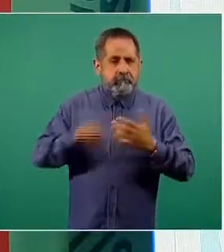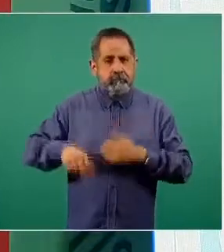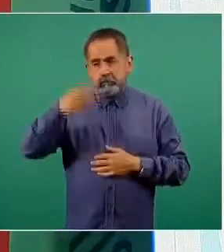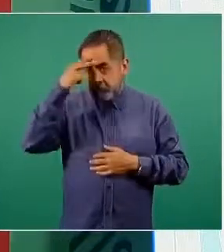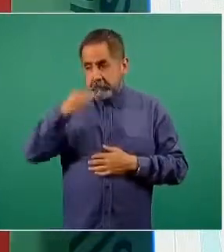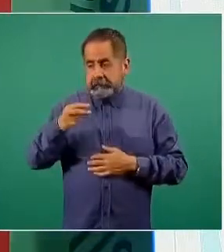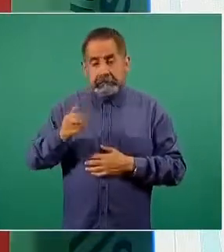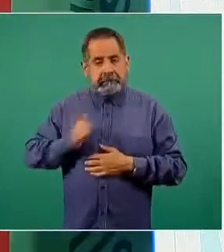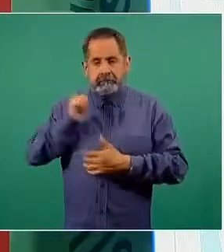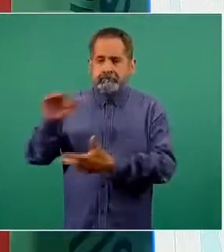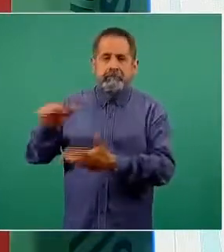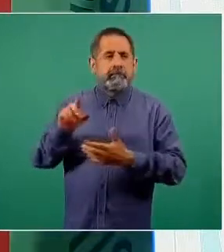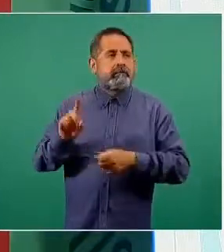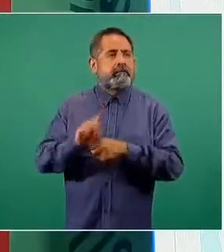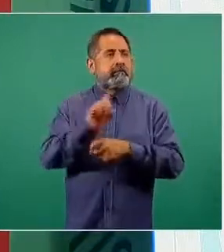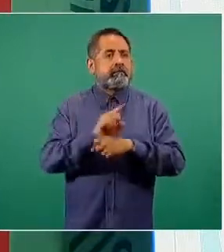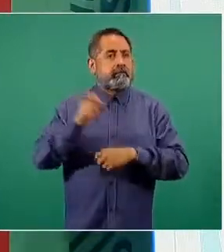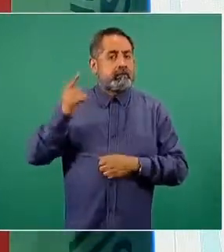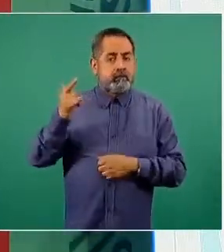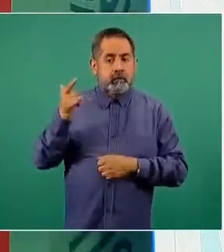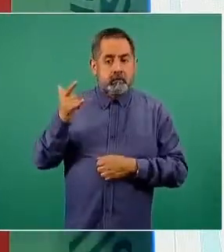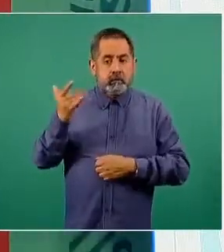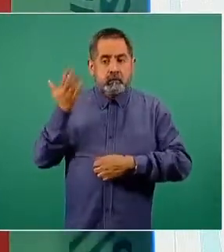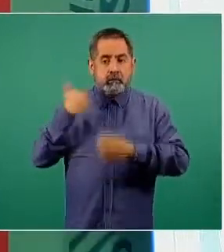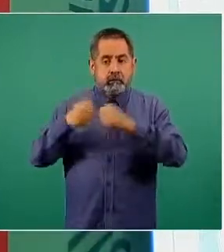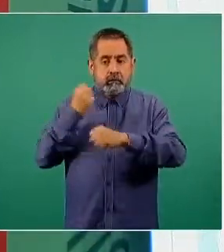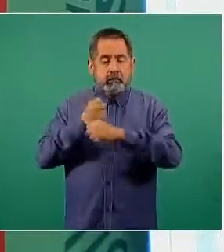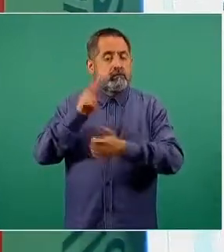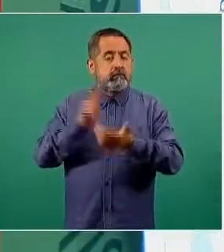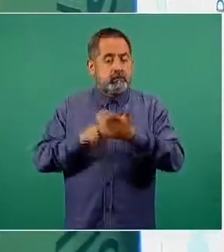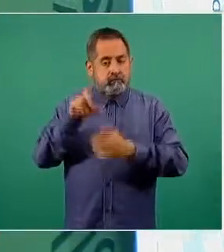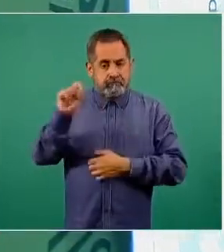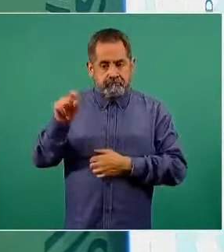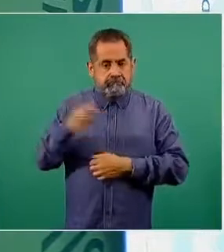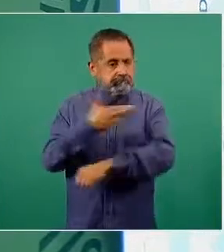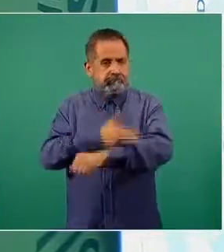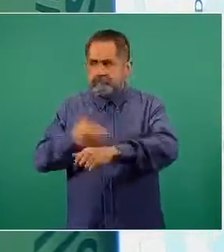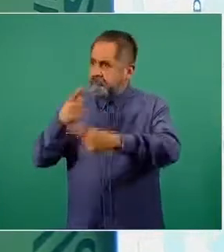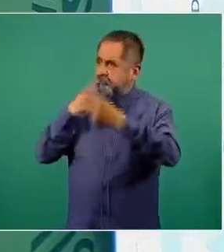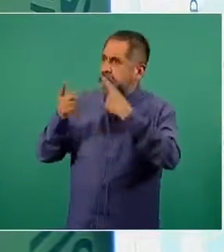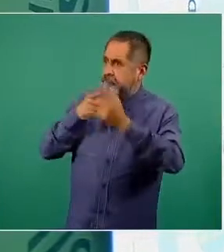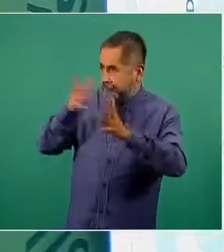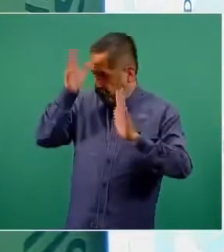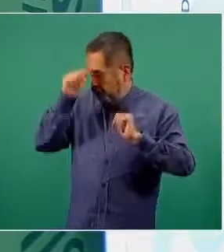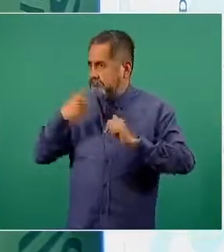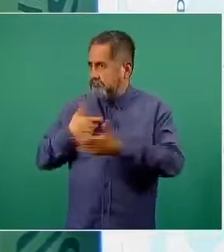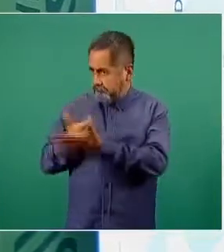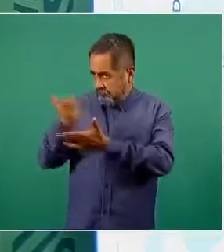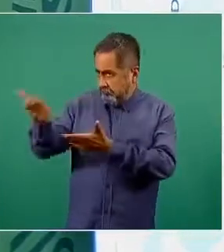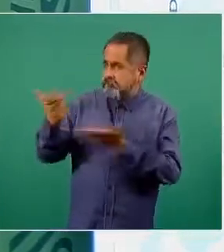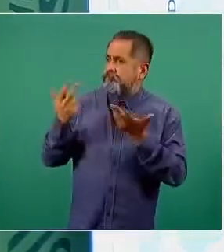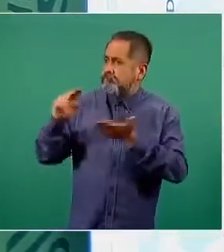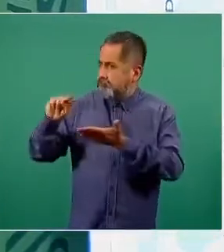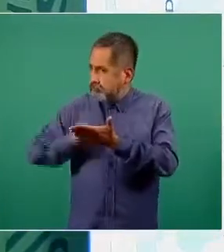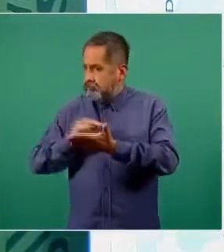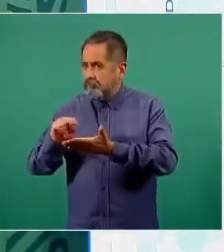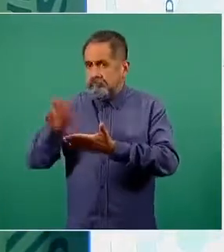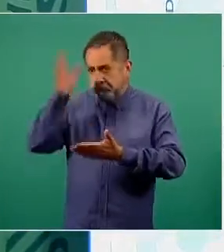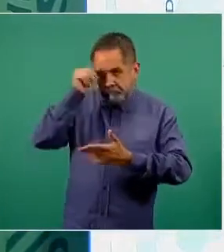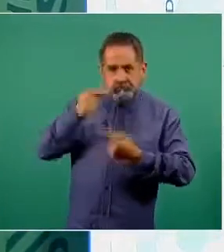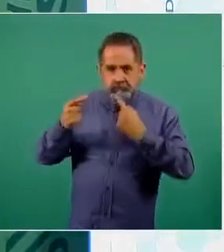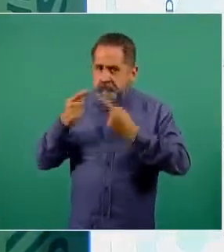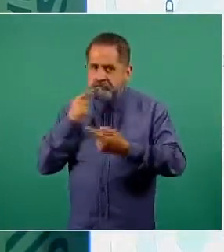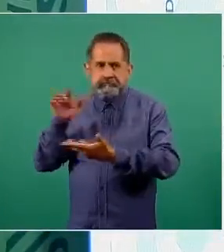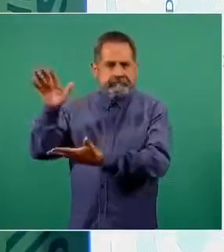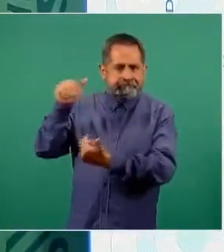México, que desde el mes de julio de 2020 ya estaba haciendo acuerdos concretos para lograr el